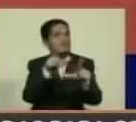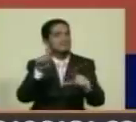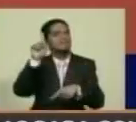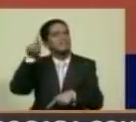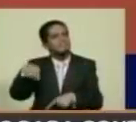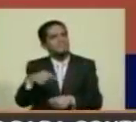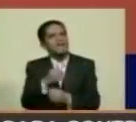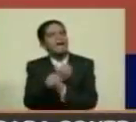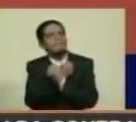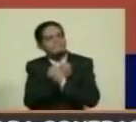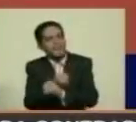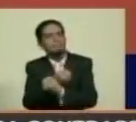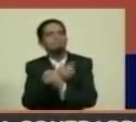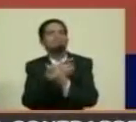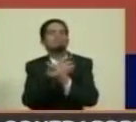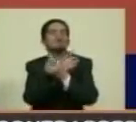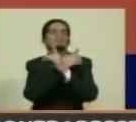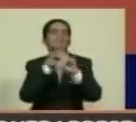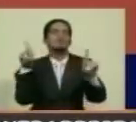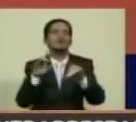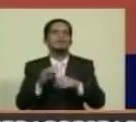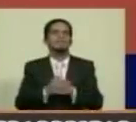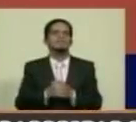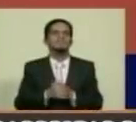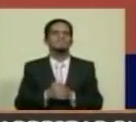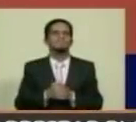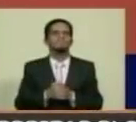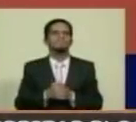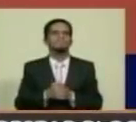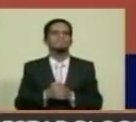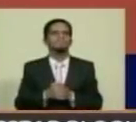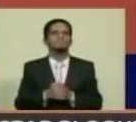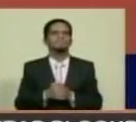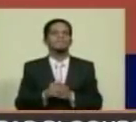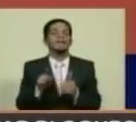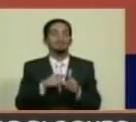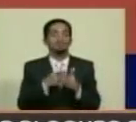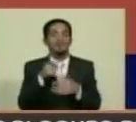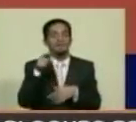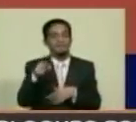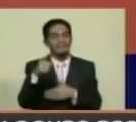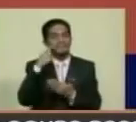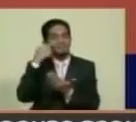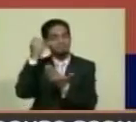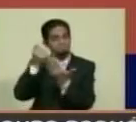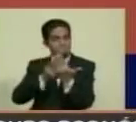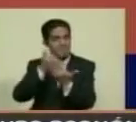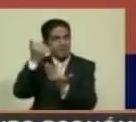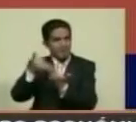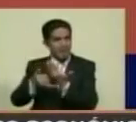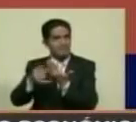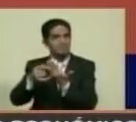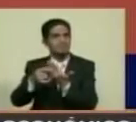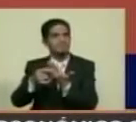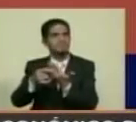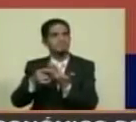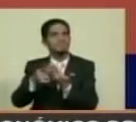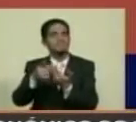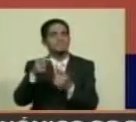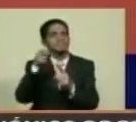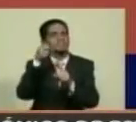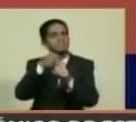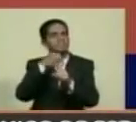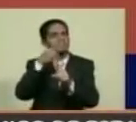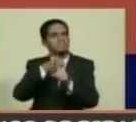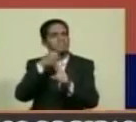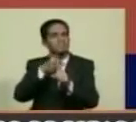democracia. Así que, en esa trama continuada, también es importante que ha habido una persistencia por